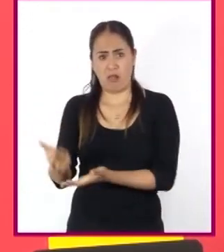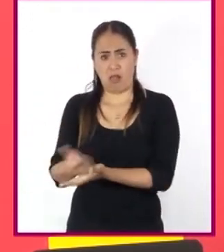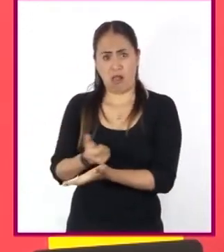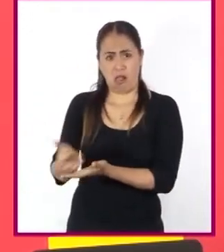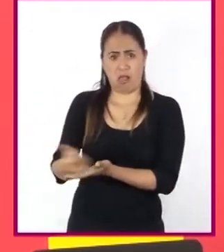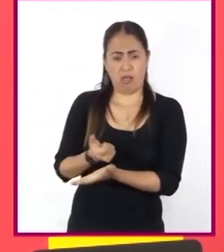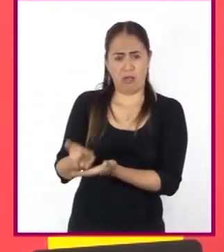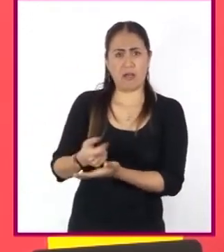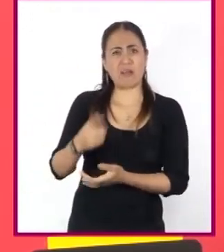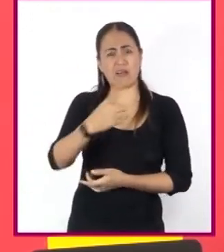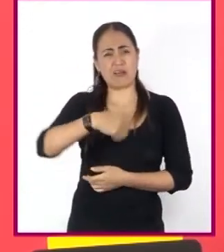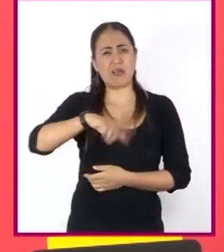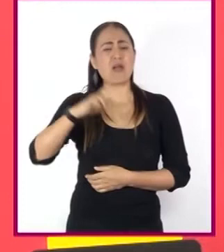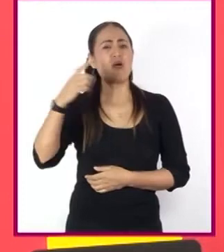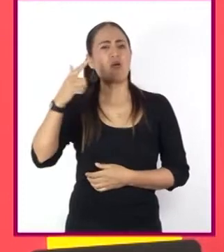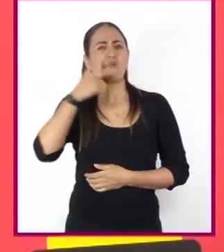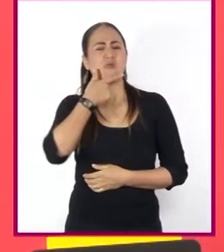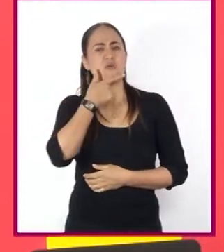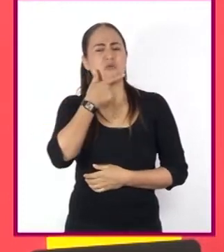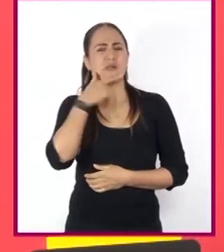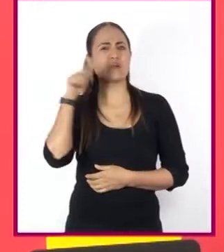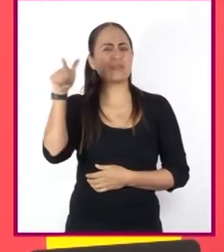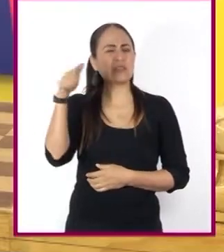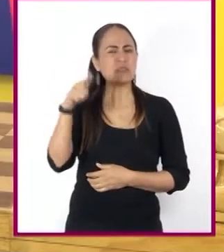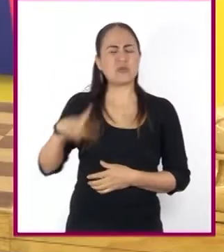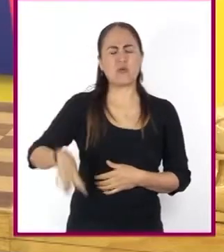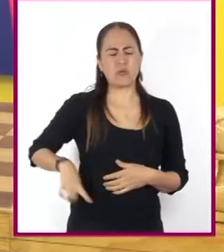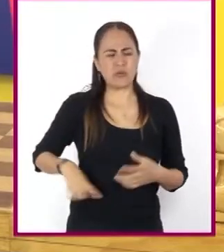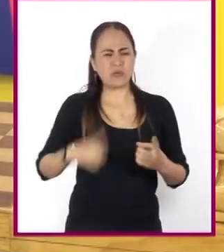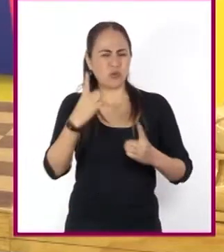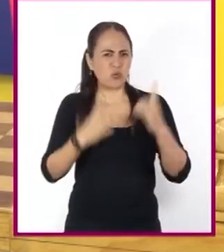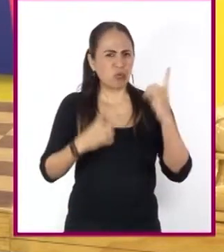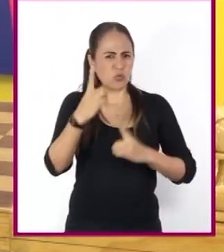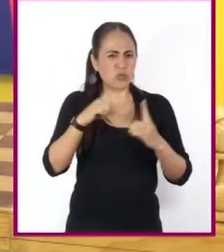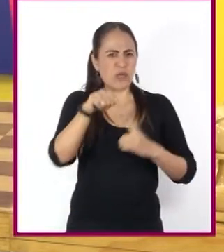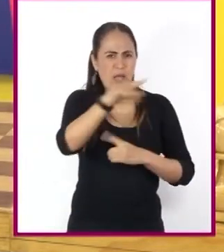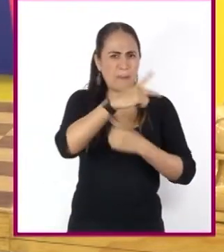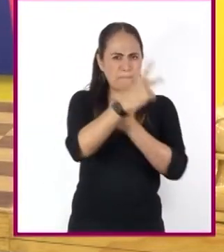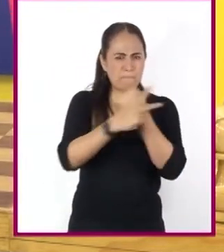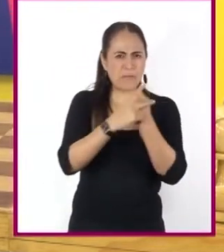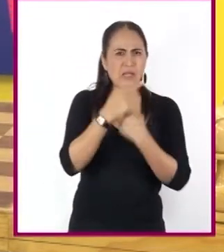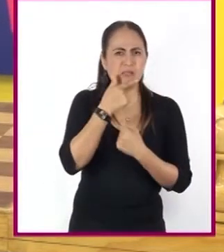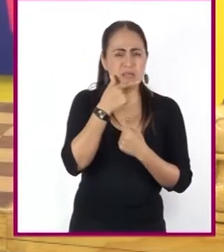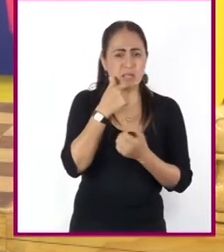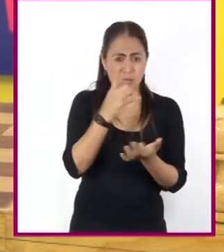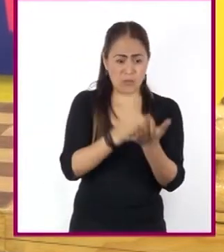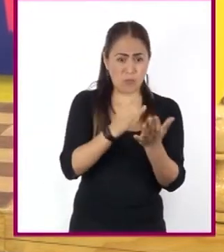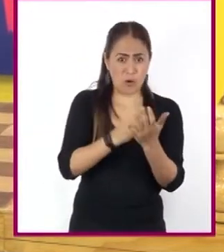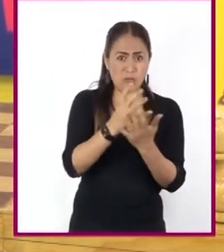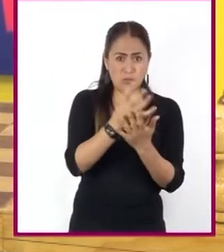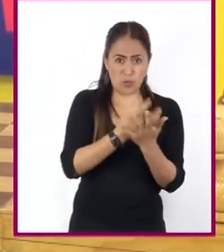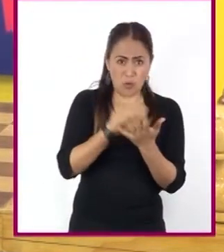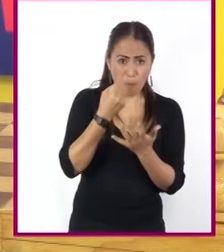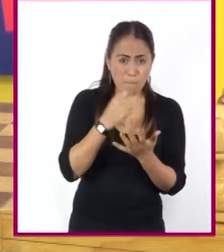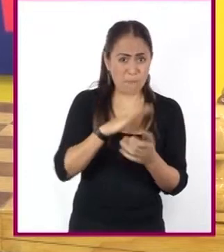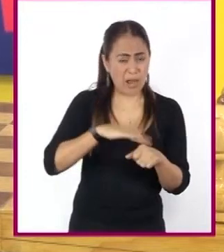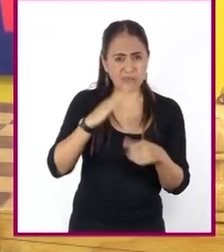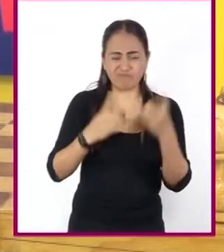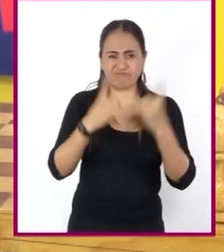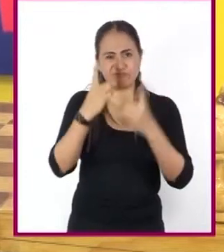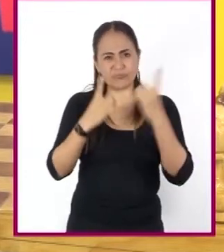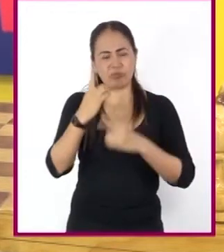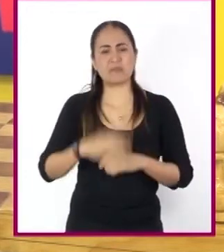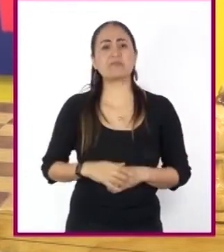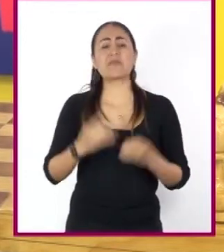ante la idea de incrementar los impuestos en Gran Bretaña. Ahora veremos la respuesta colonial ante las medidas que la